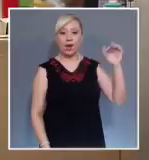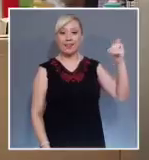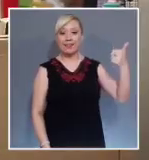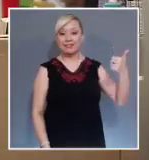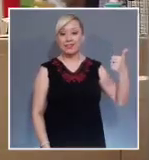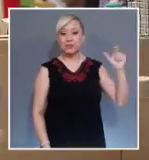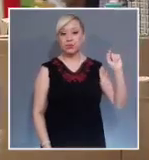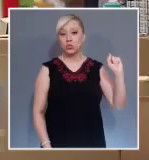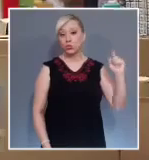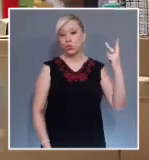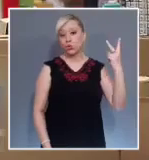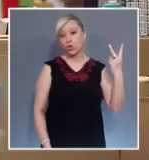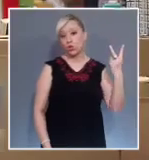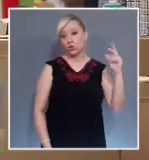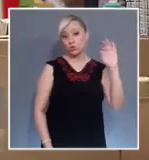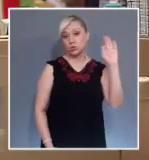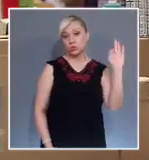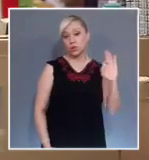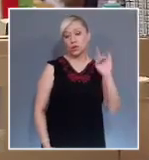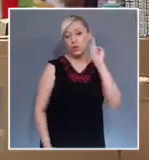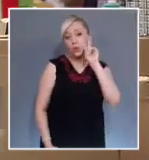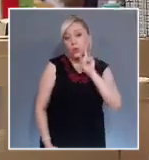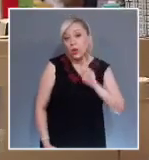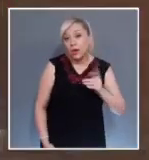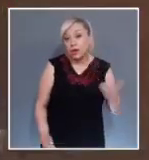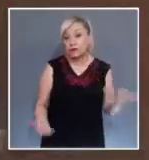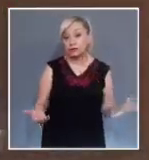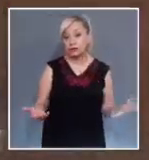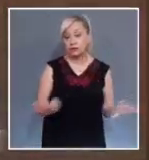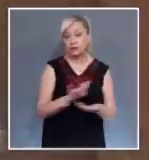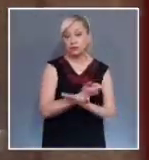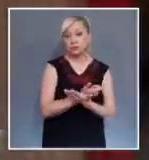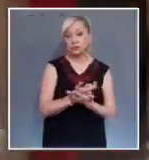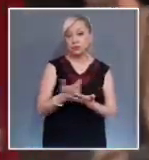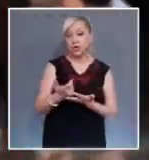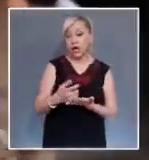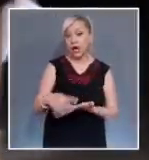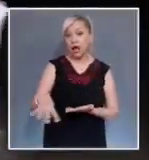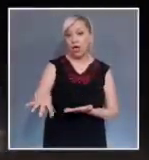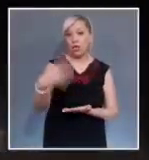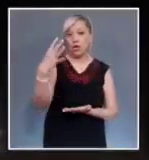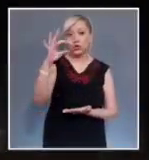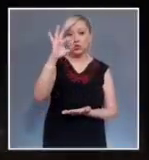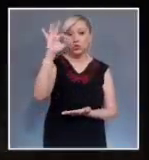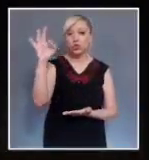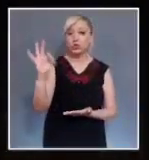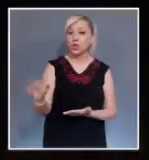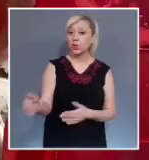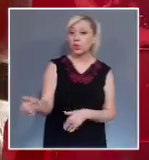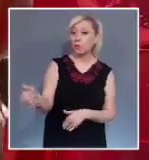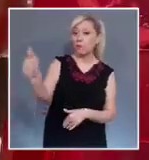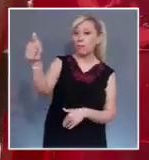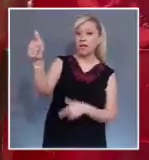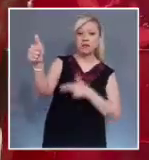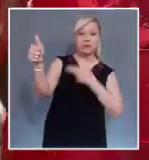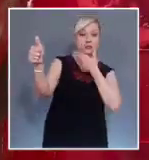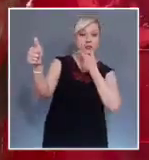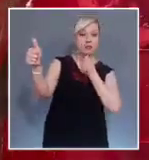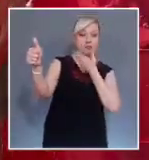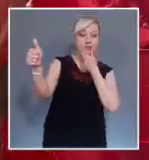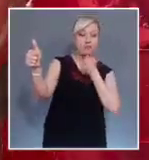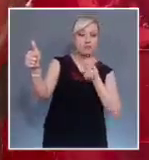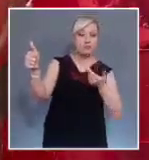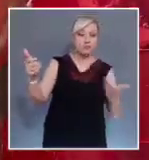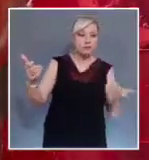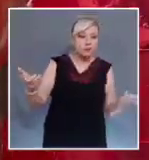con una brecha salarial de 14% en favor del género masculino la especialista